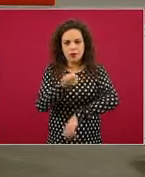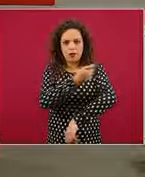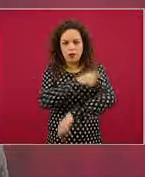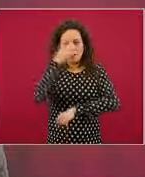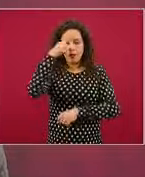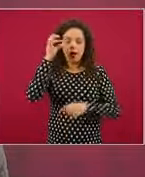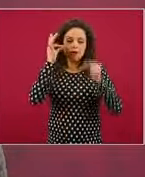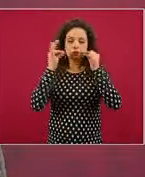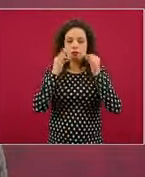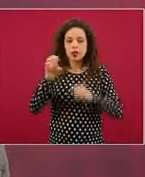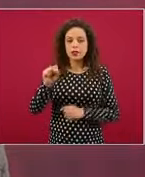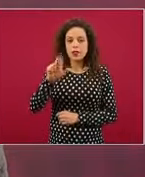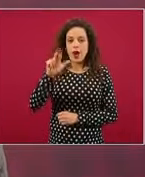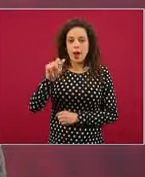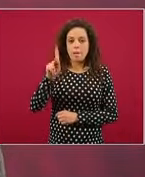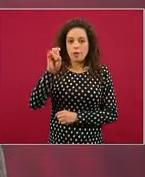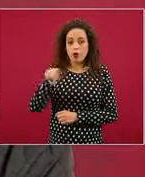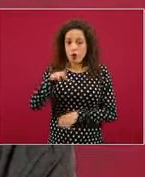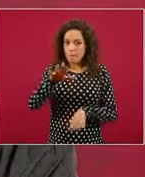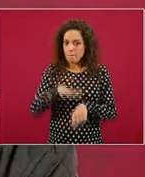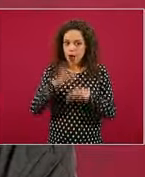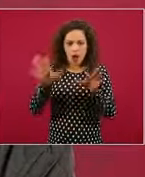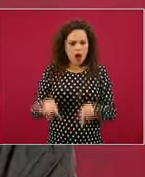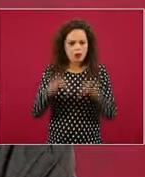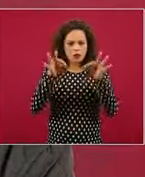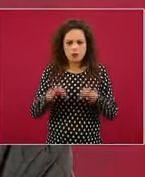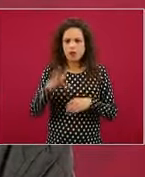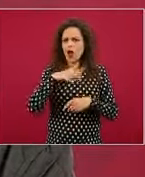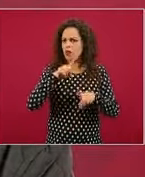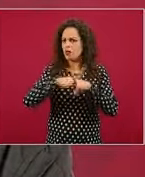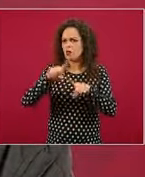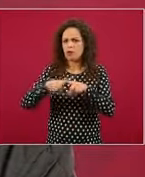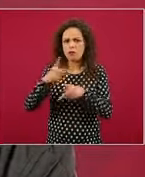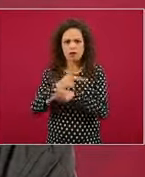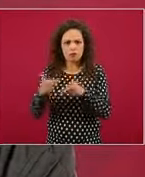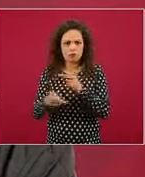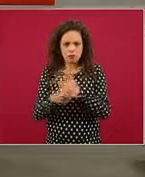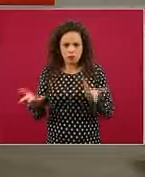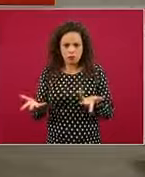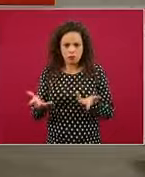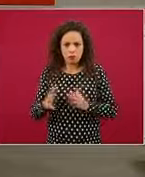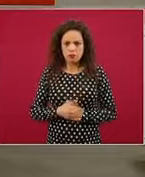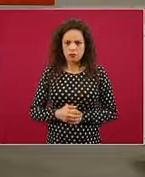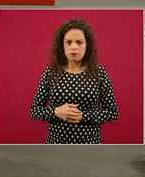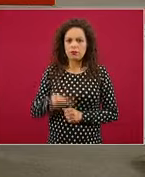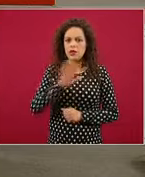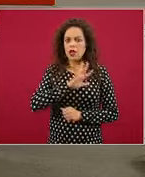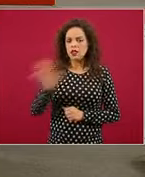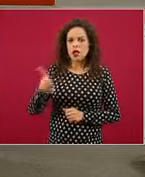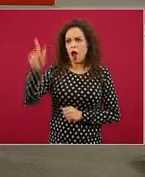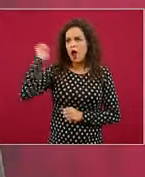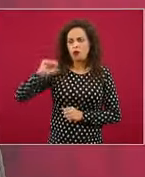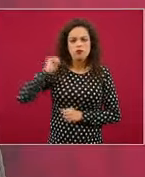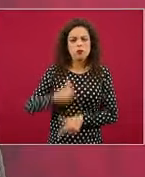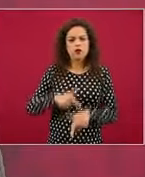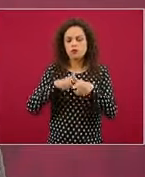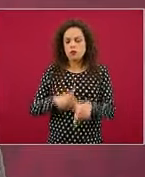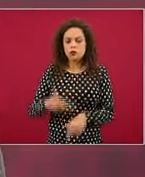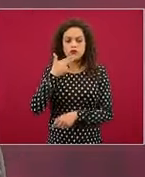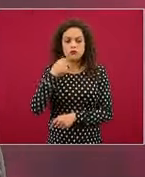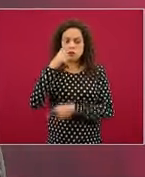de las vacunas más eficaces que existen. Hay múltiples productos, ya ninguna tiene patente, es un producto antiguo que se sigue usando todos los